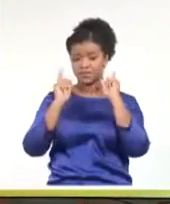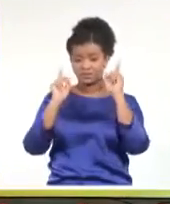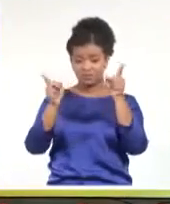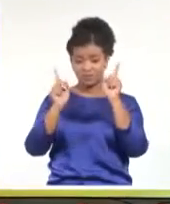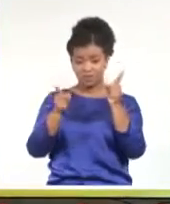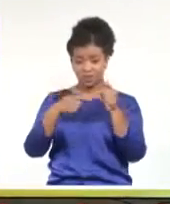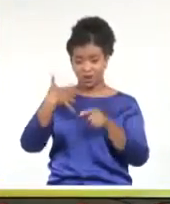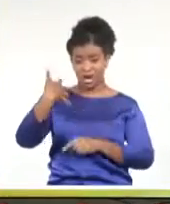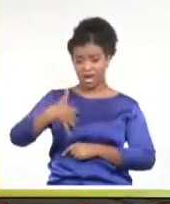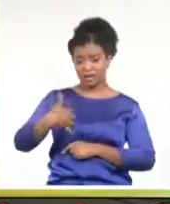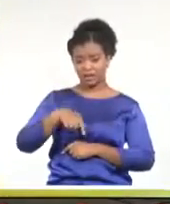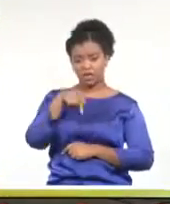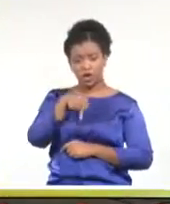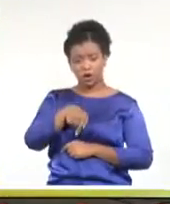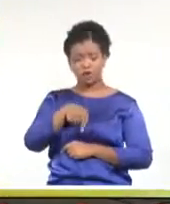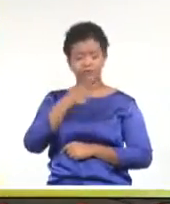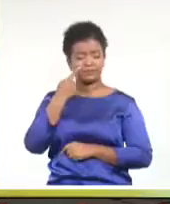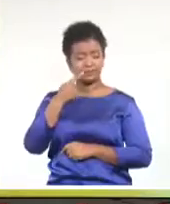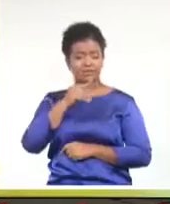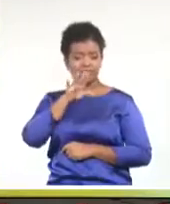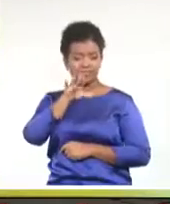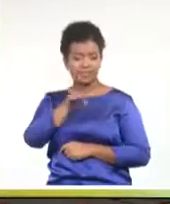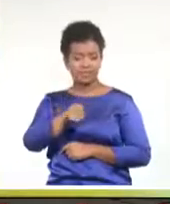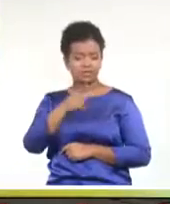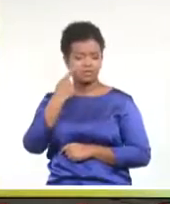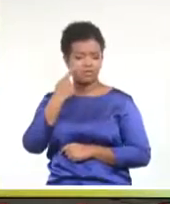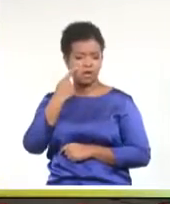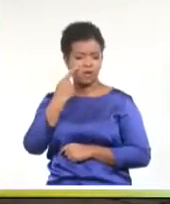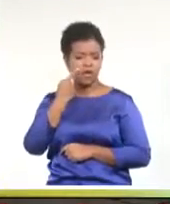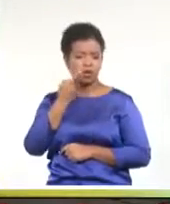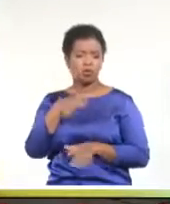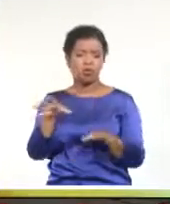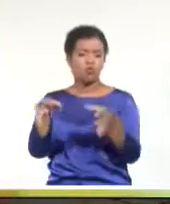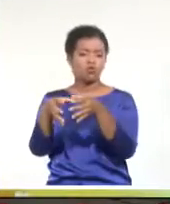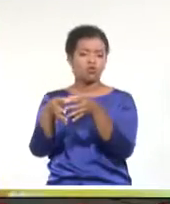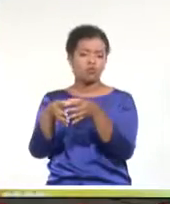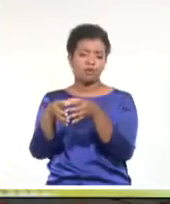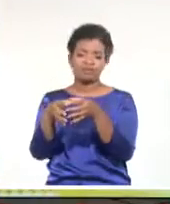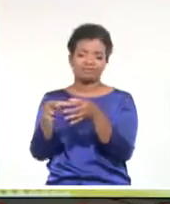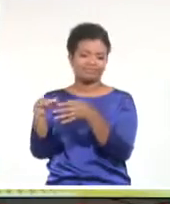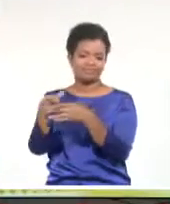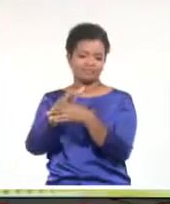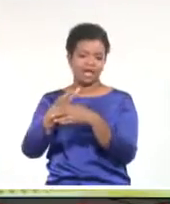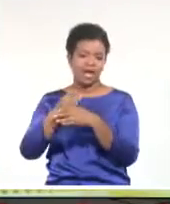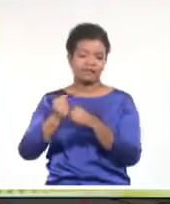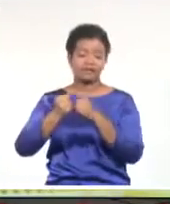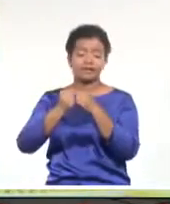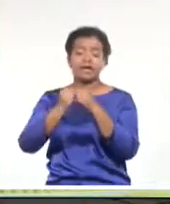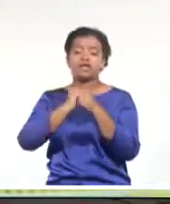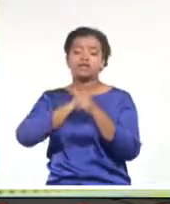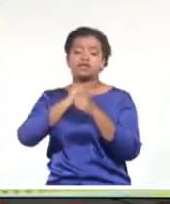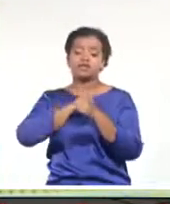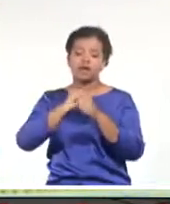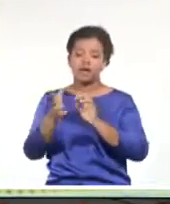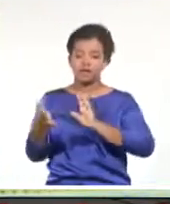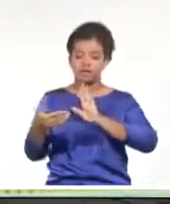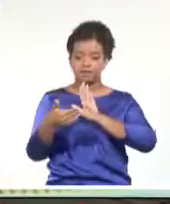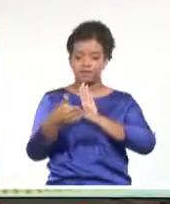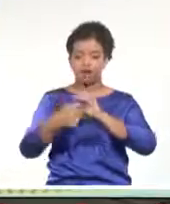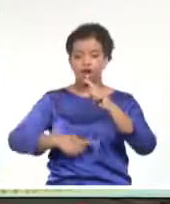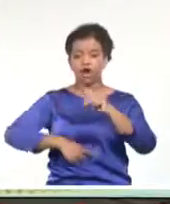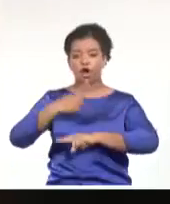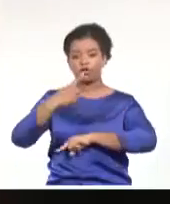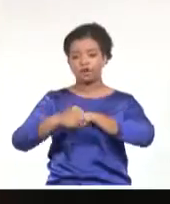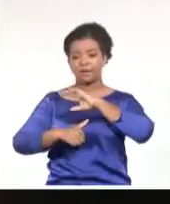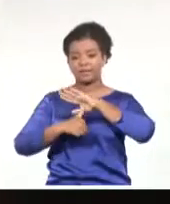Borón alertó hoy sobre los intentos de fuerzas de derecha de llevar a cabo un golpe de Estado contra el presidente boliviano